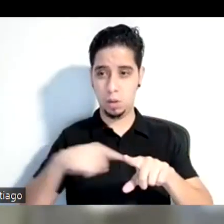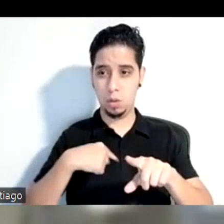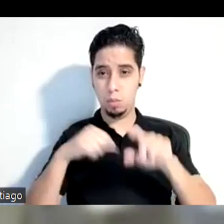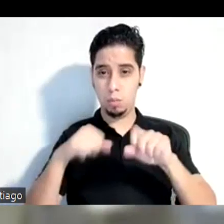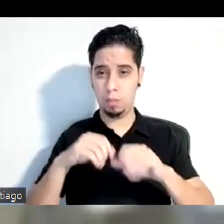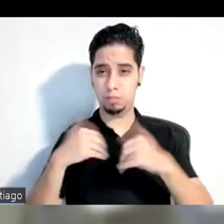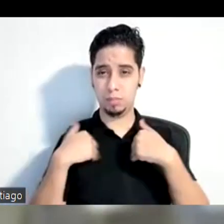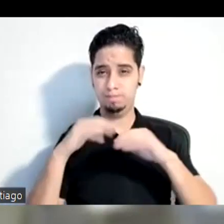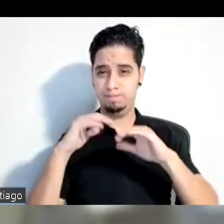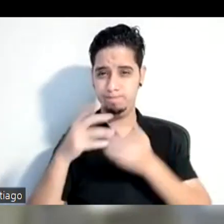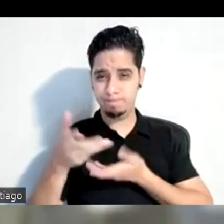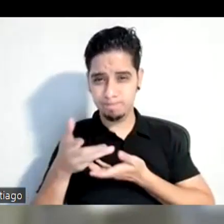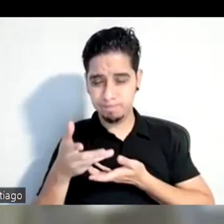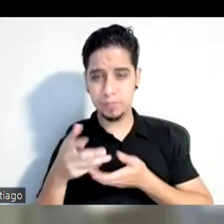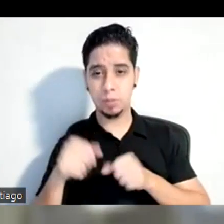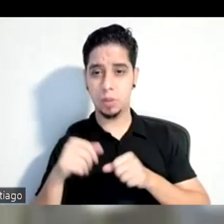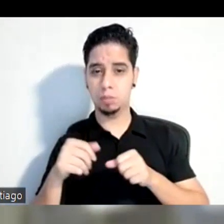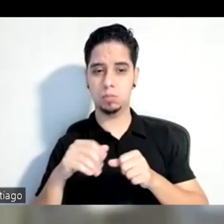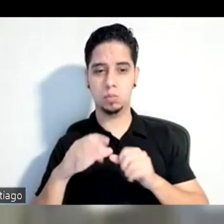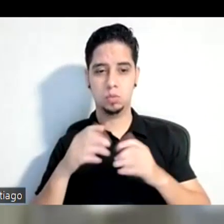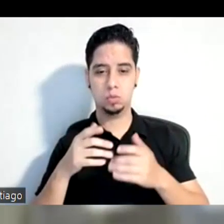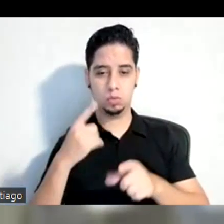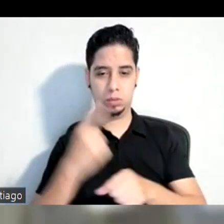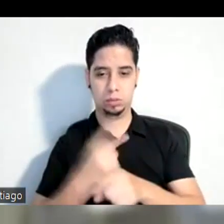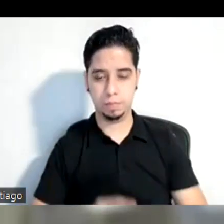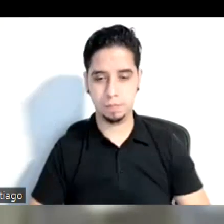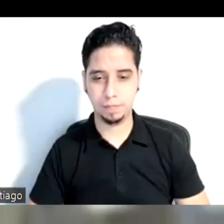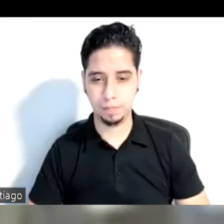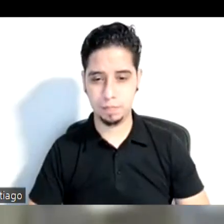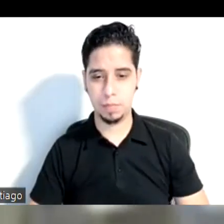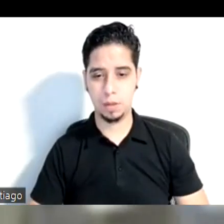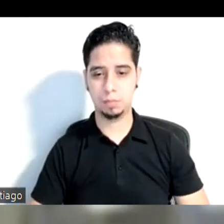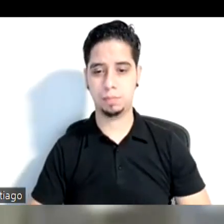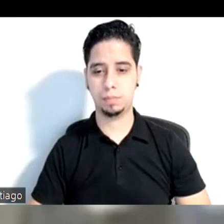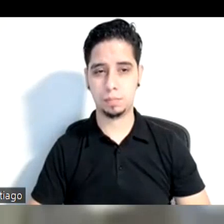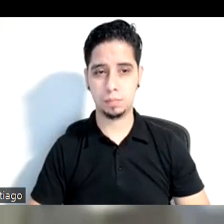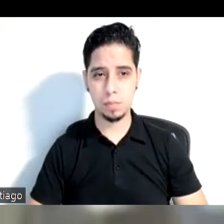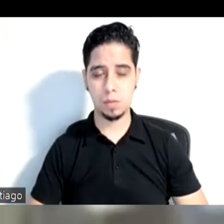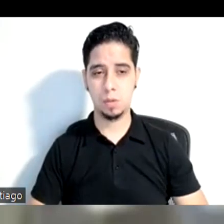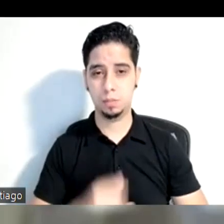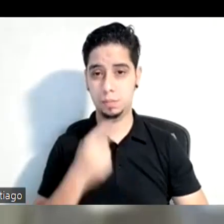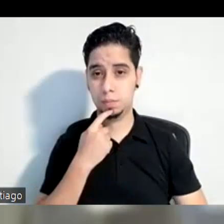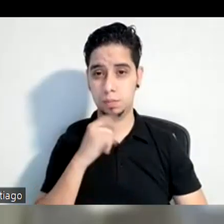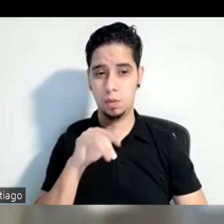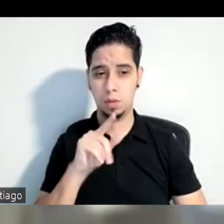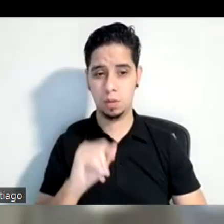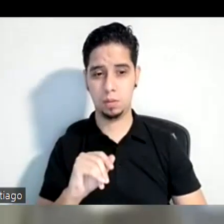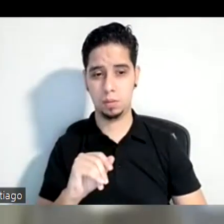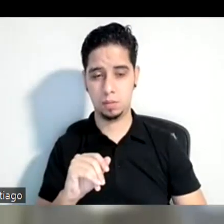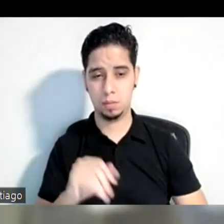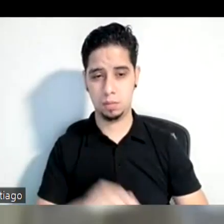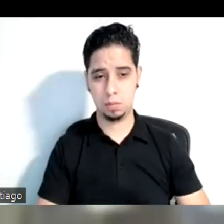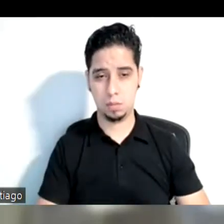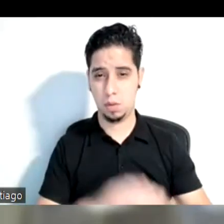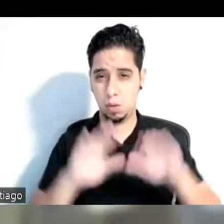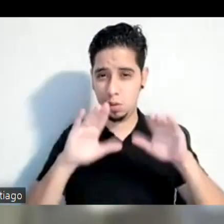un lenguaje común y podernos comunicar adecuadamente. Exacto. ¿Cómo es que dice Joselo? ¿Cómo es que dice Joselo? La línea de Joselo. Nos